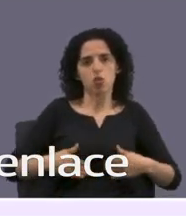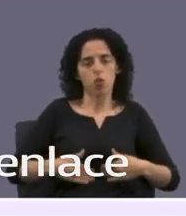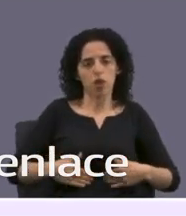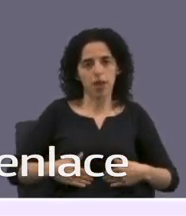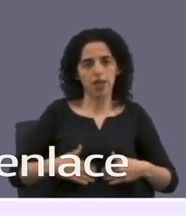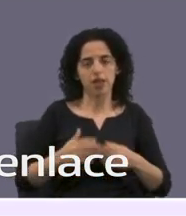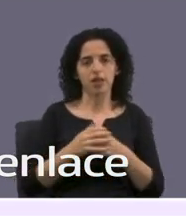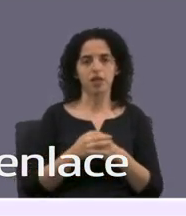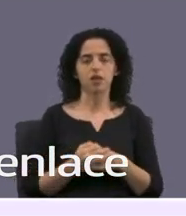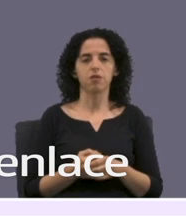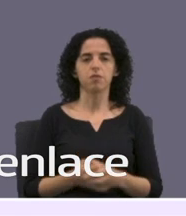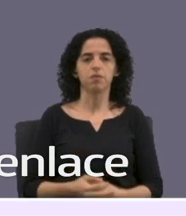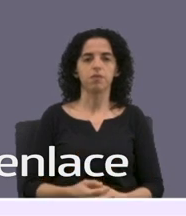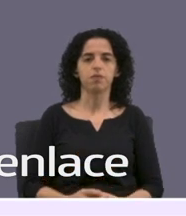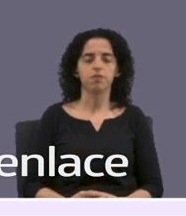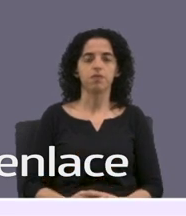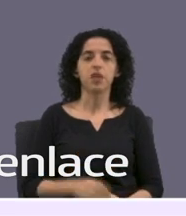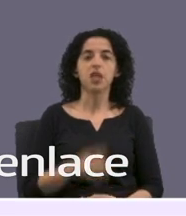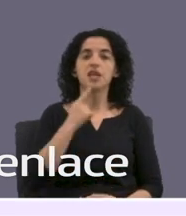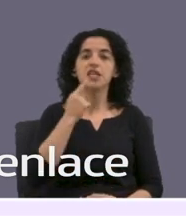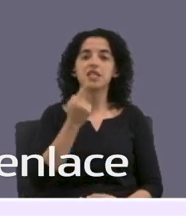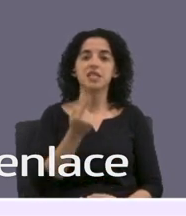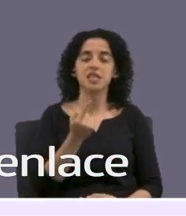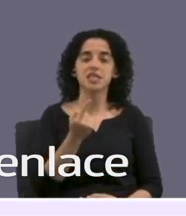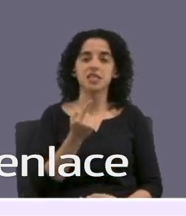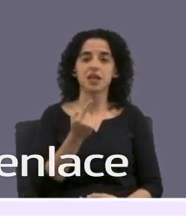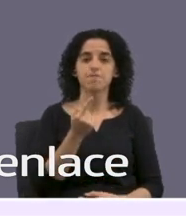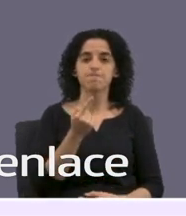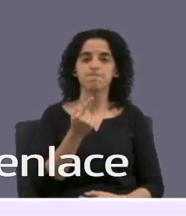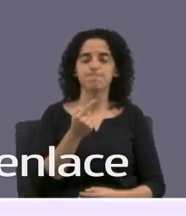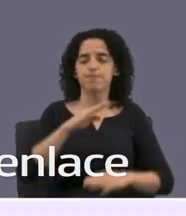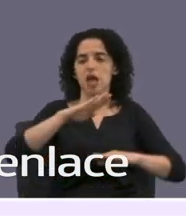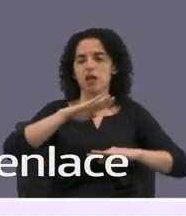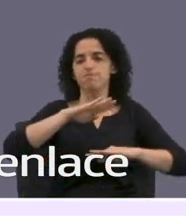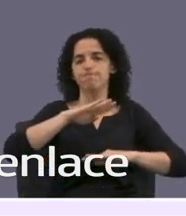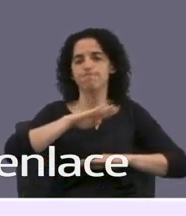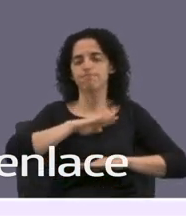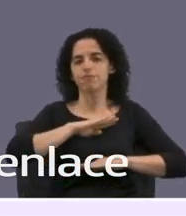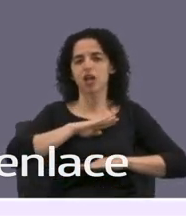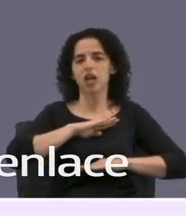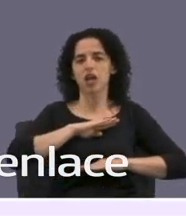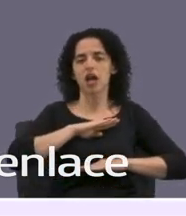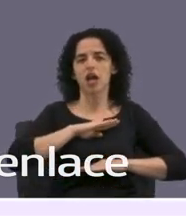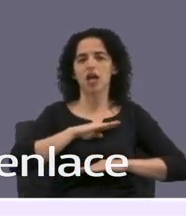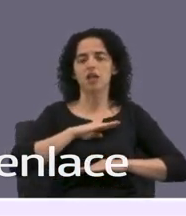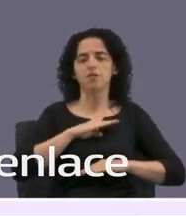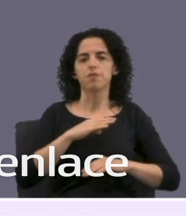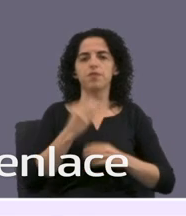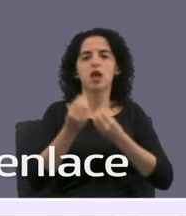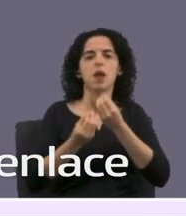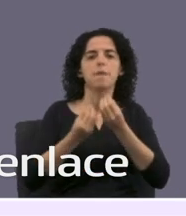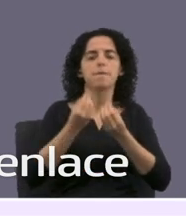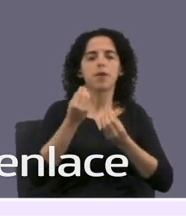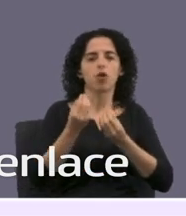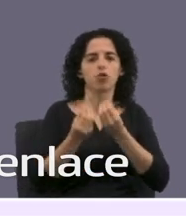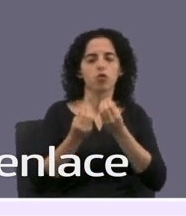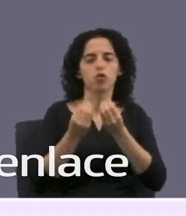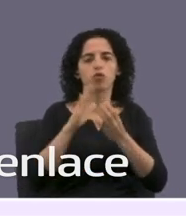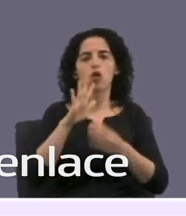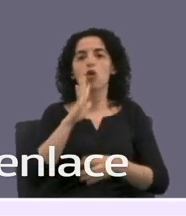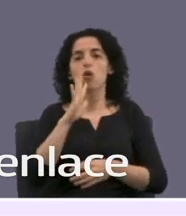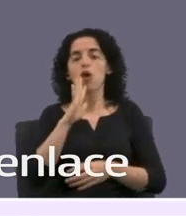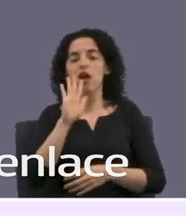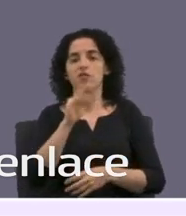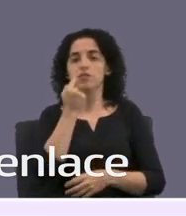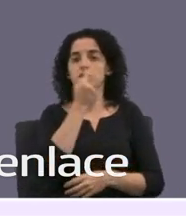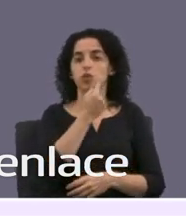se llenará su vientre. Dice: se saciará del producto